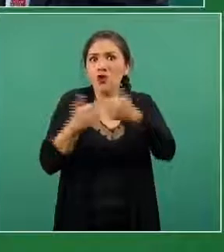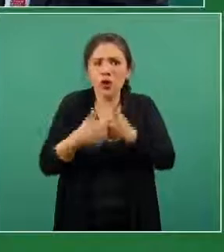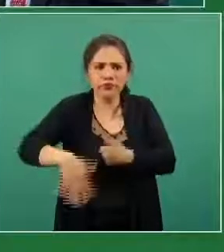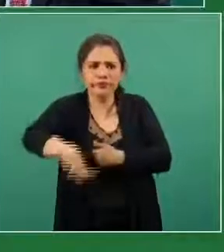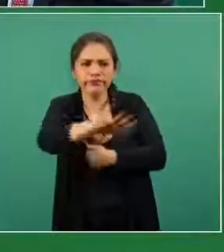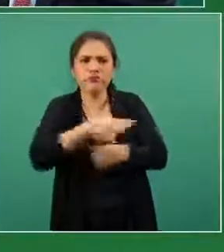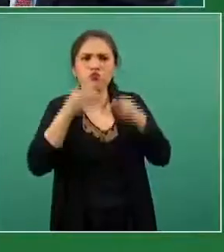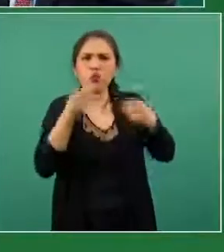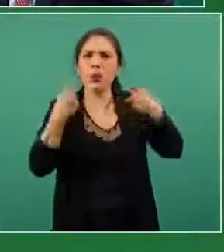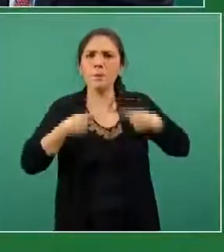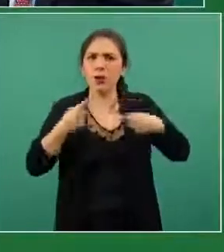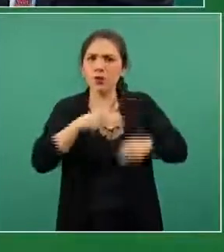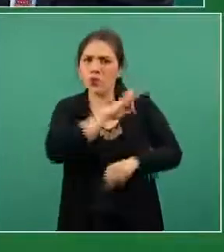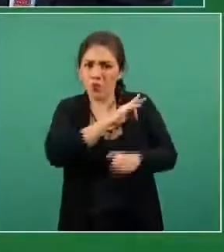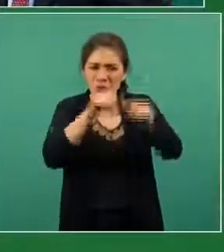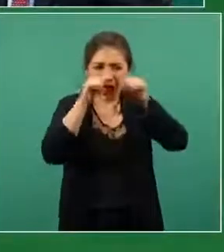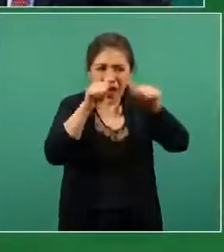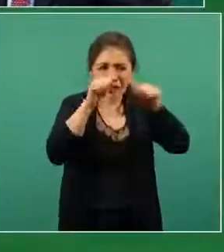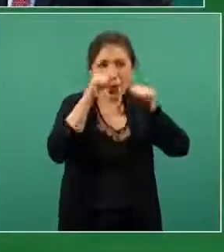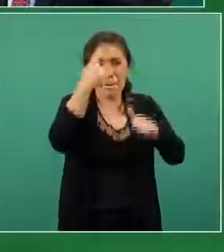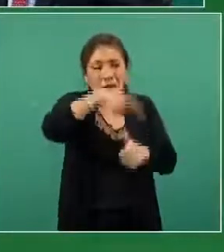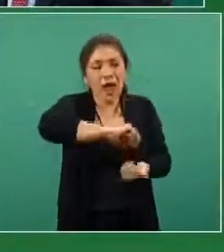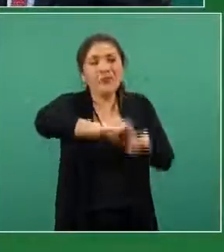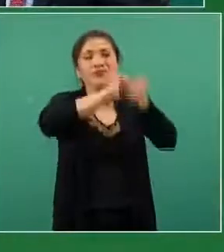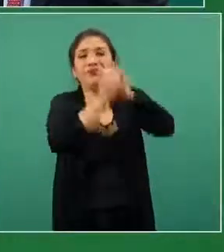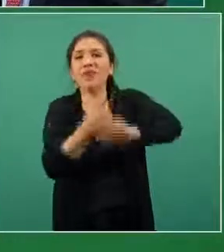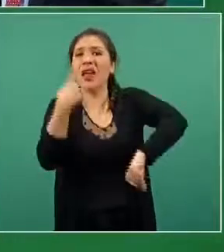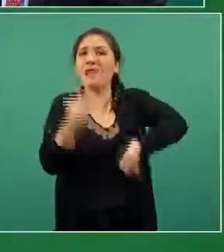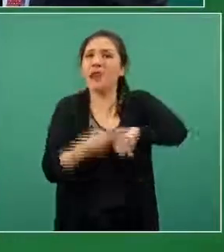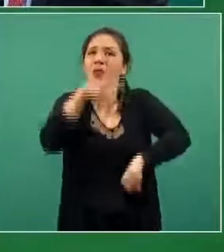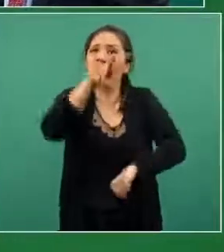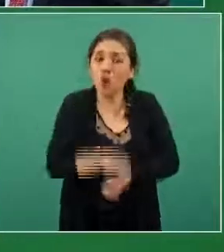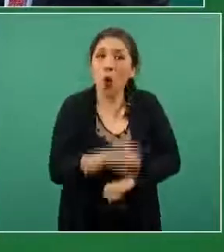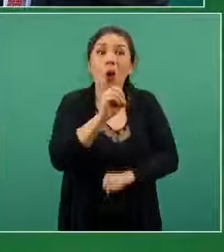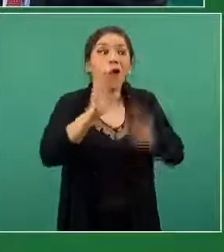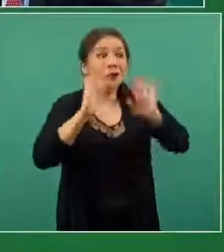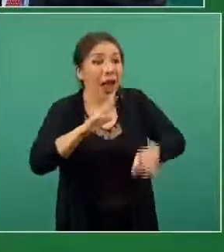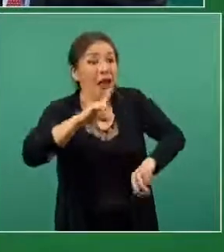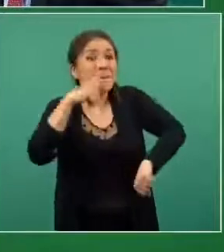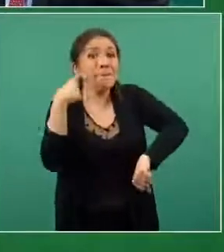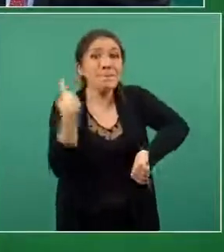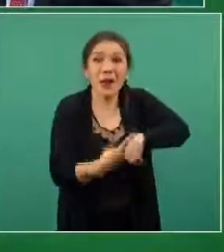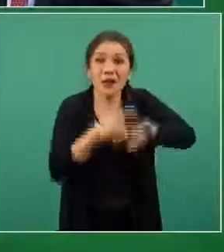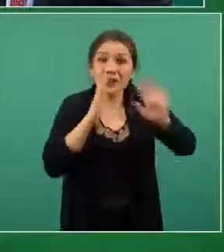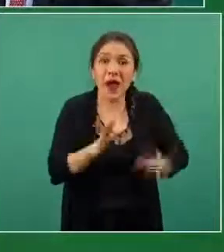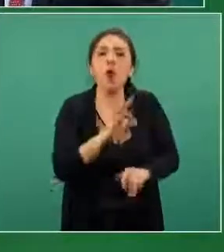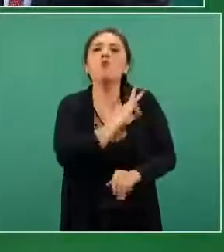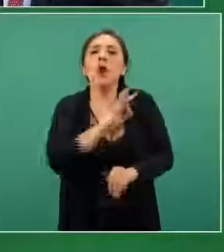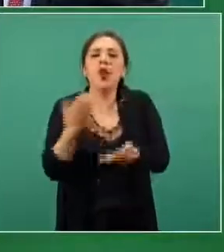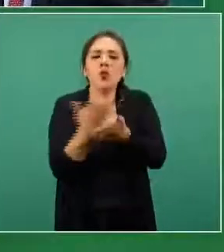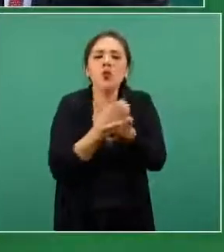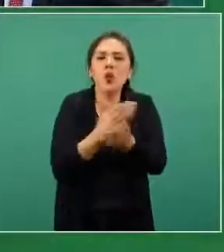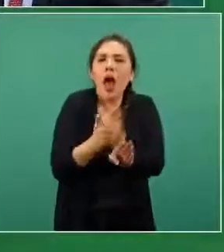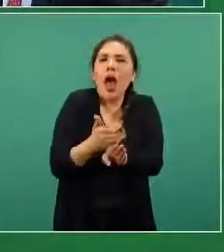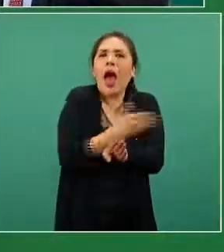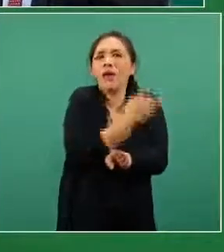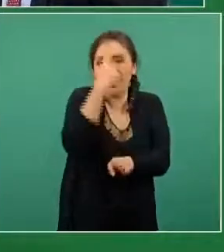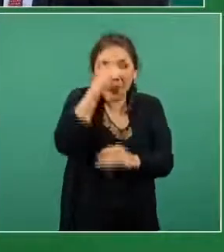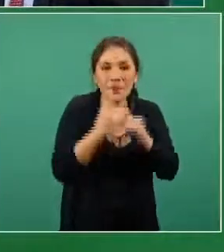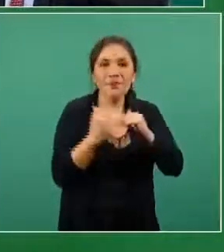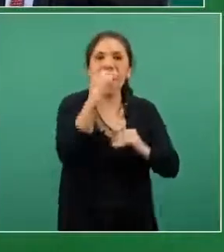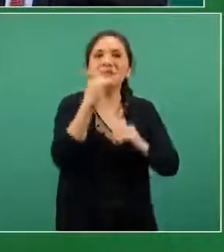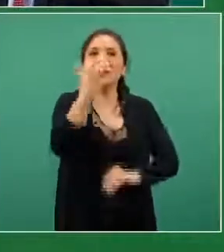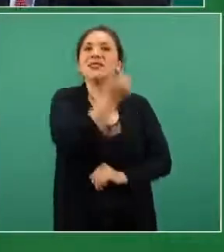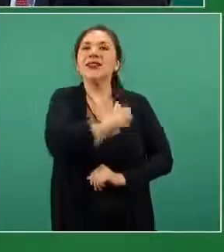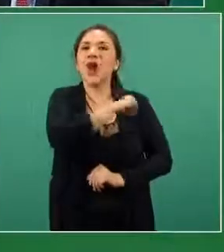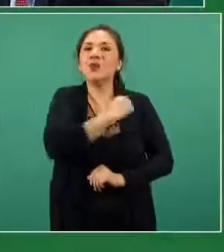poblacional y darle seguimiento para que no se enferme o para que si enferma se recupere lo antes posible e incrementar su nivel de salud. Todo esto